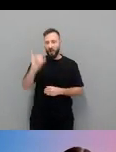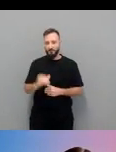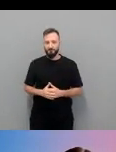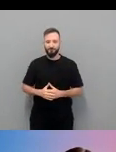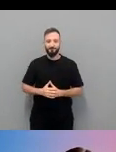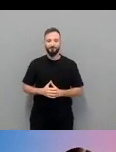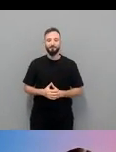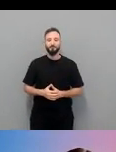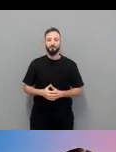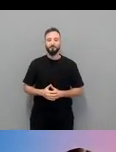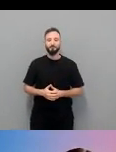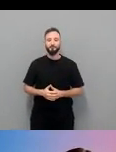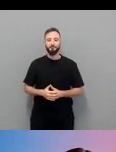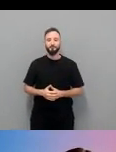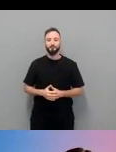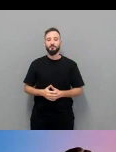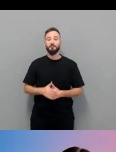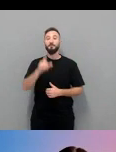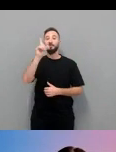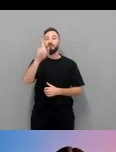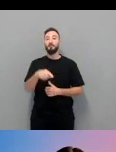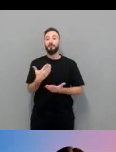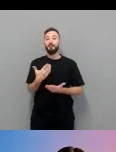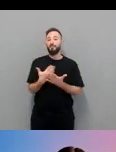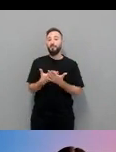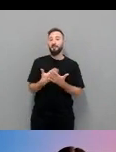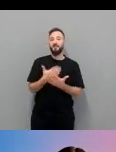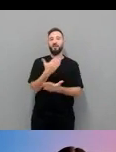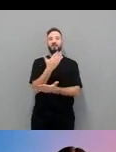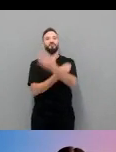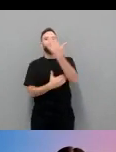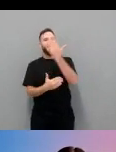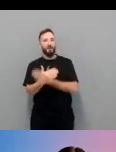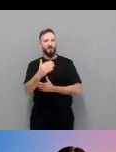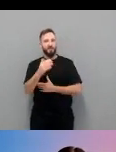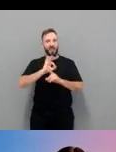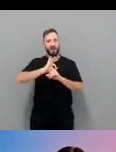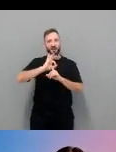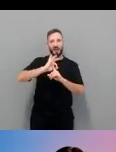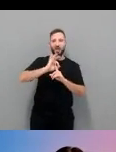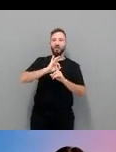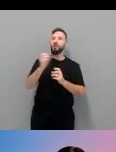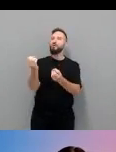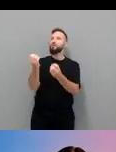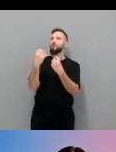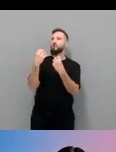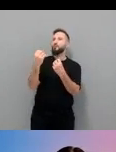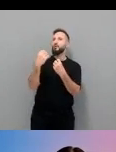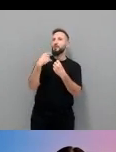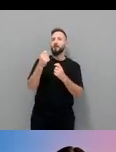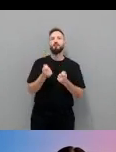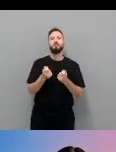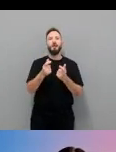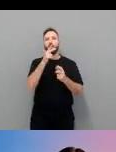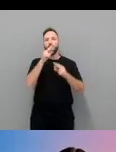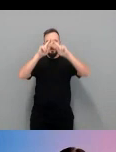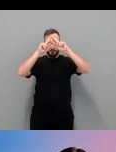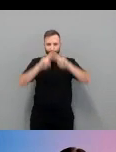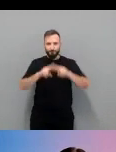territorio. Aparte del certificado de grado de discapacidad, donde indica el grado que nos han otorgado tras pasar el